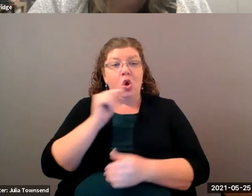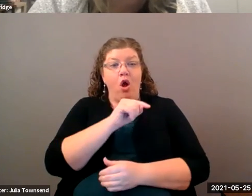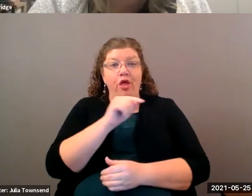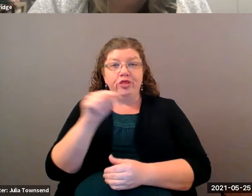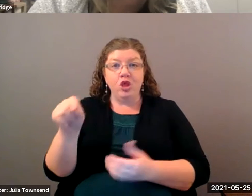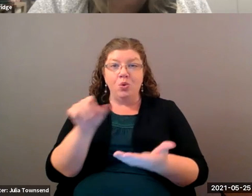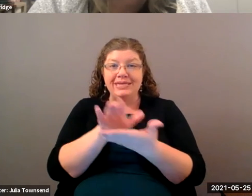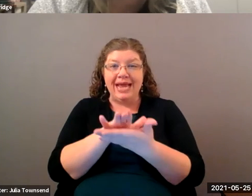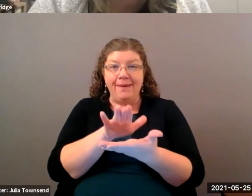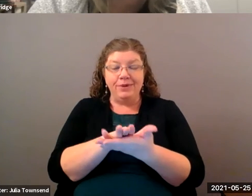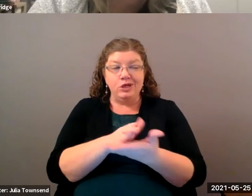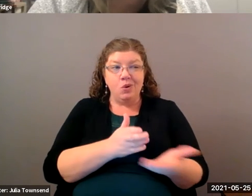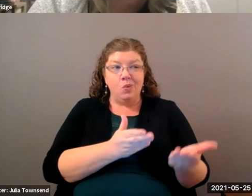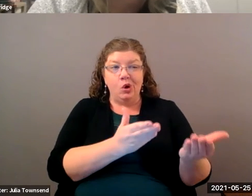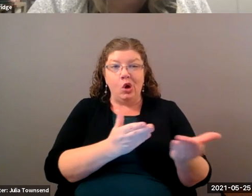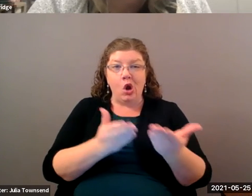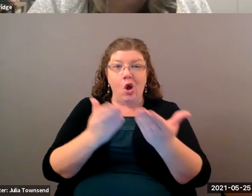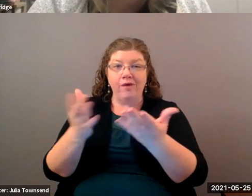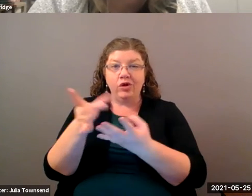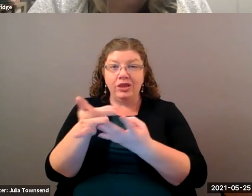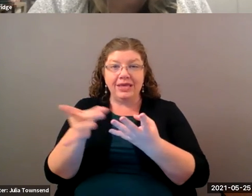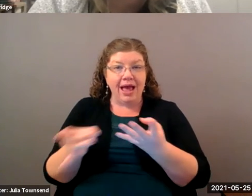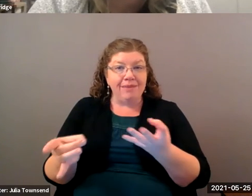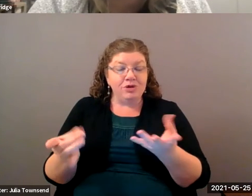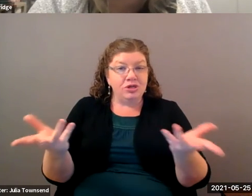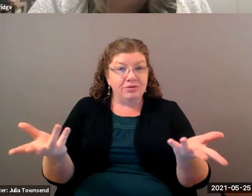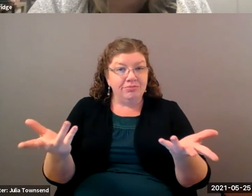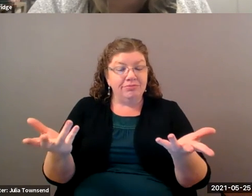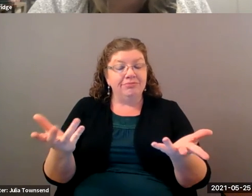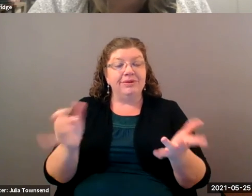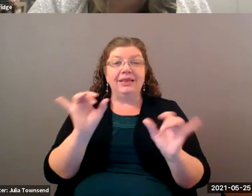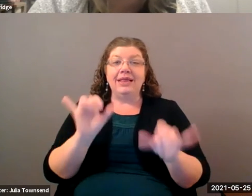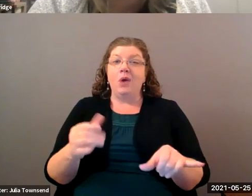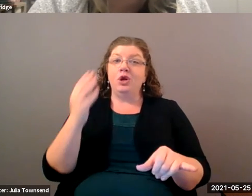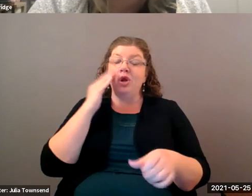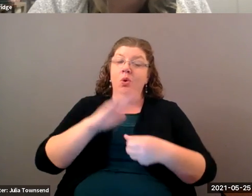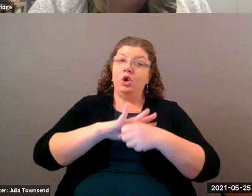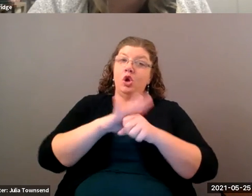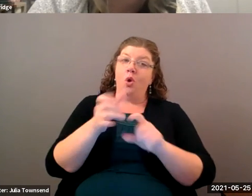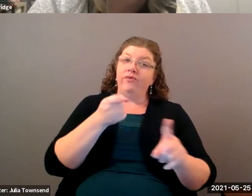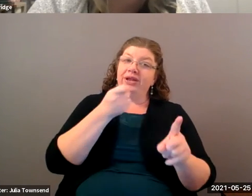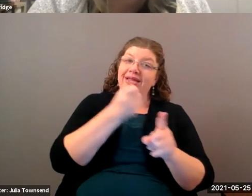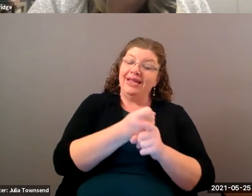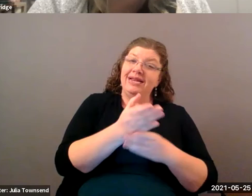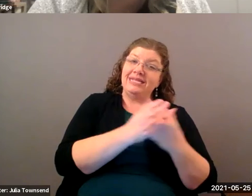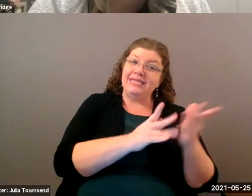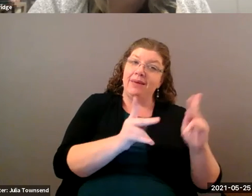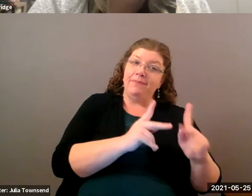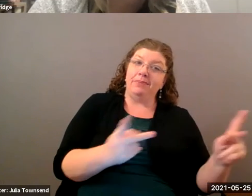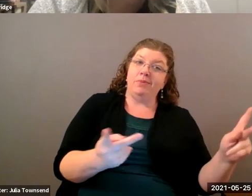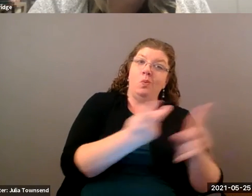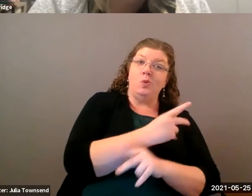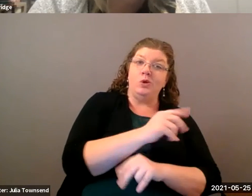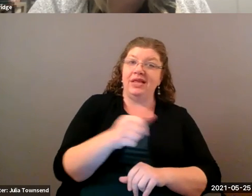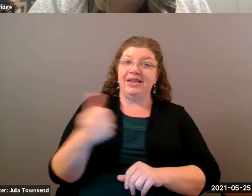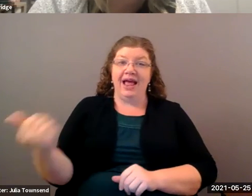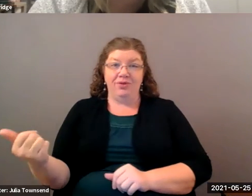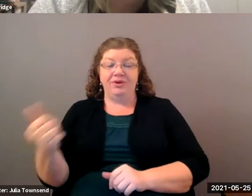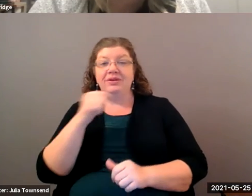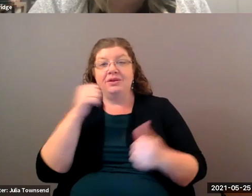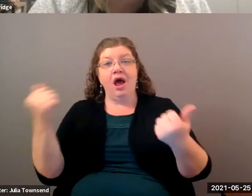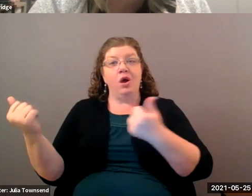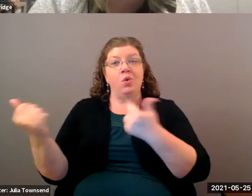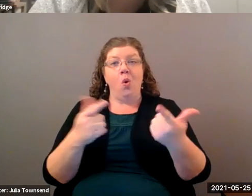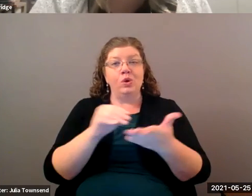me gustaría ver a más estudiantes en esas escuelas, que si se les ofreció esa opción, porque como sabemos, el COVID llegó y